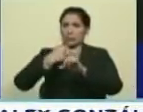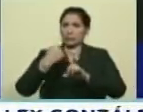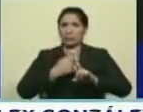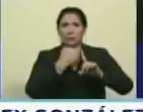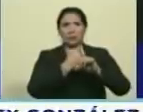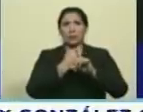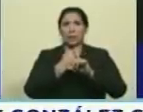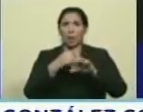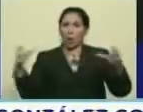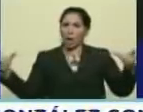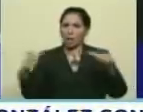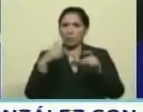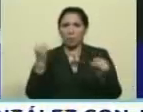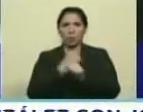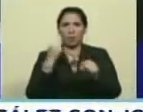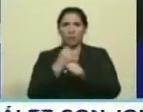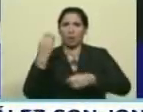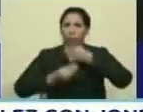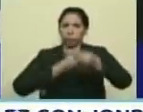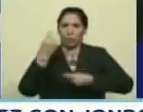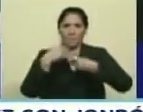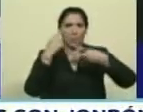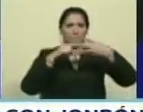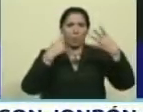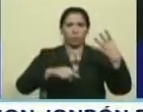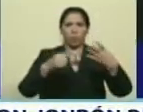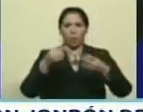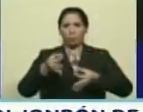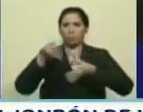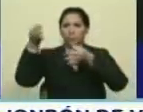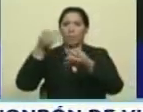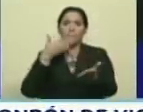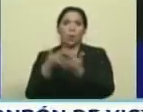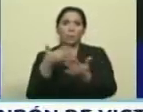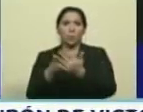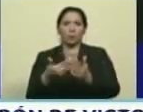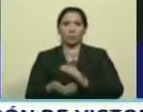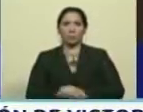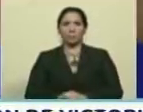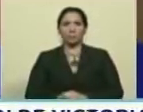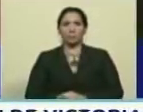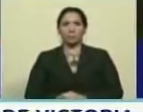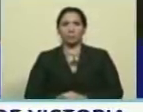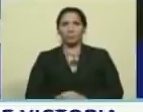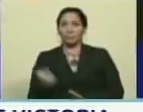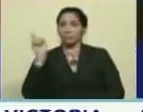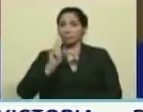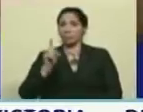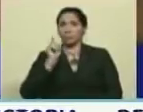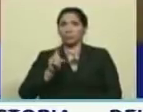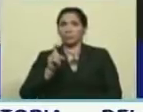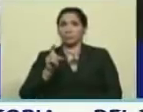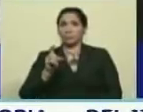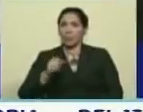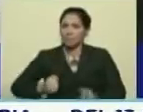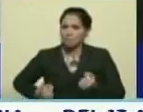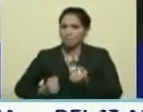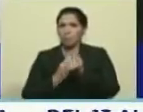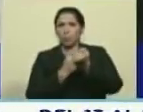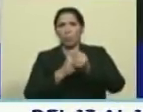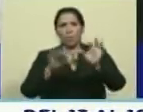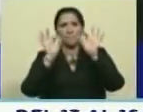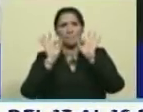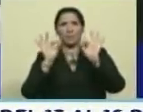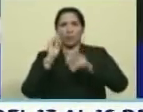con los equipos de trabajo que han elaborado un conjunto de documentos y propuestas en la necesidad de darle un impulso especial a